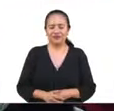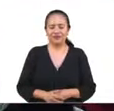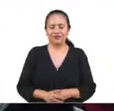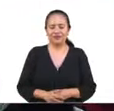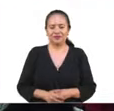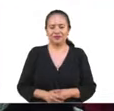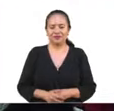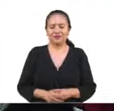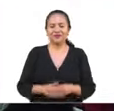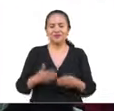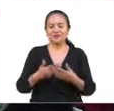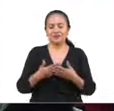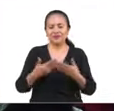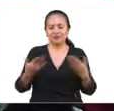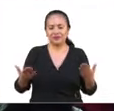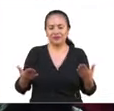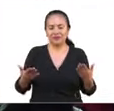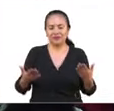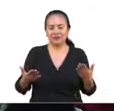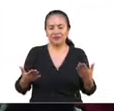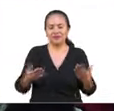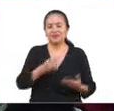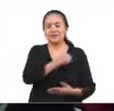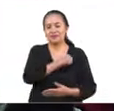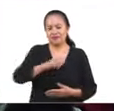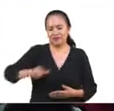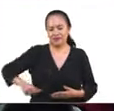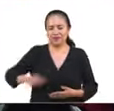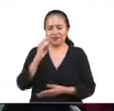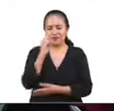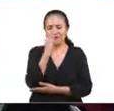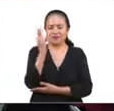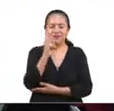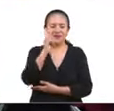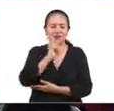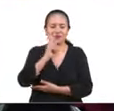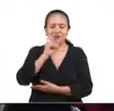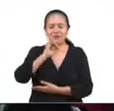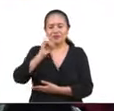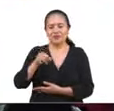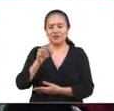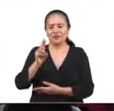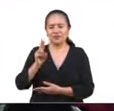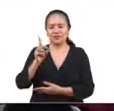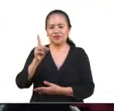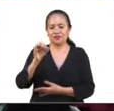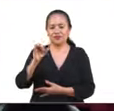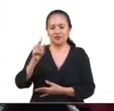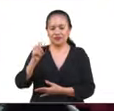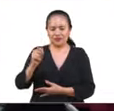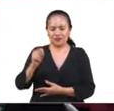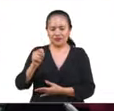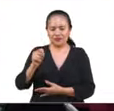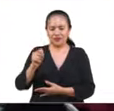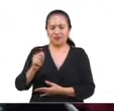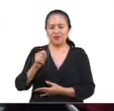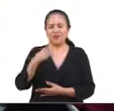Escucharemos en este momento un mensaje de bienvenida por parte de la alcaldesa de Milpa Alta, Judith Vanegas Tapia.